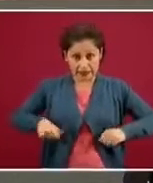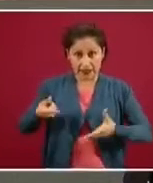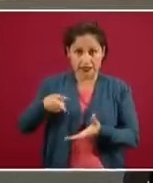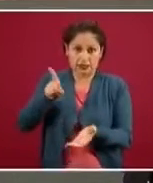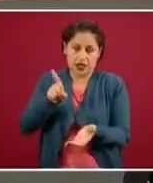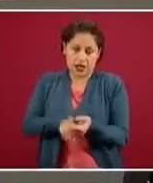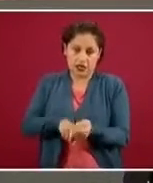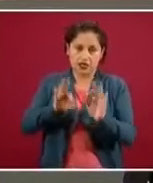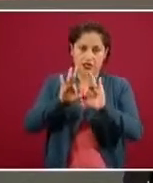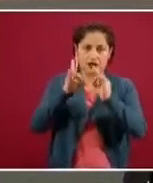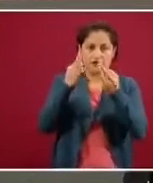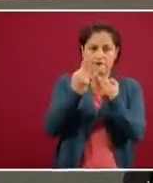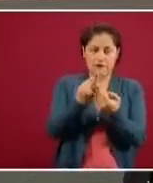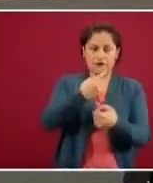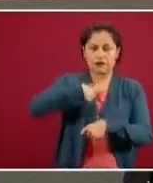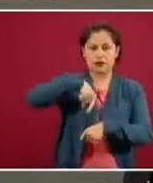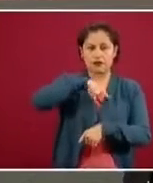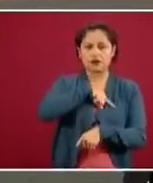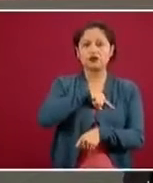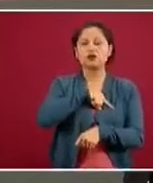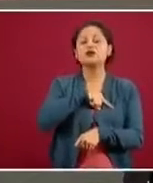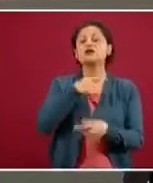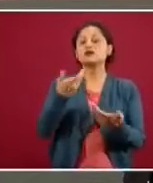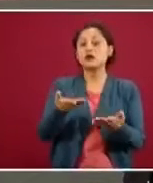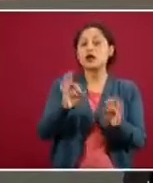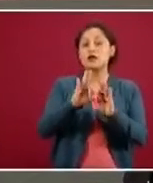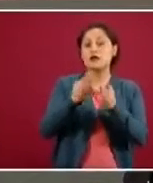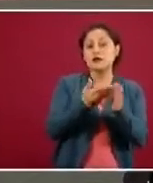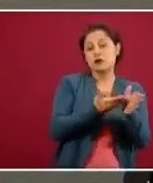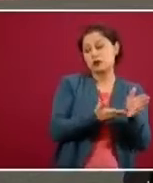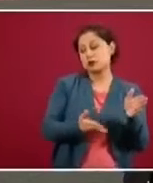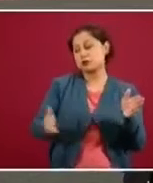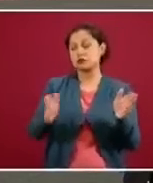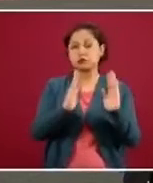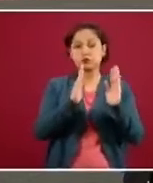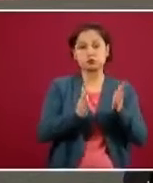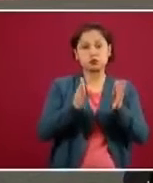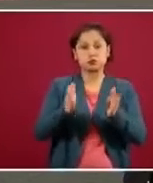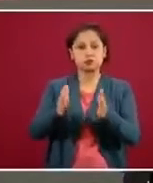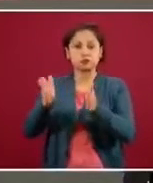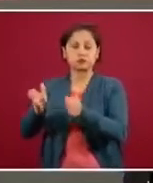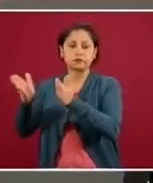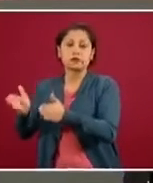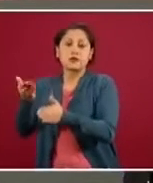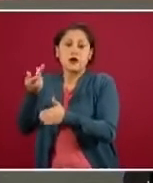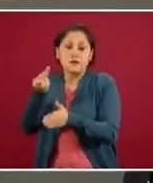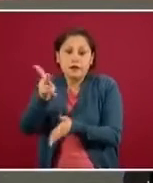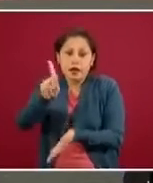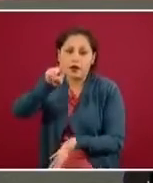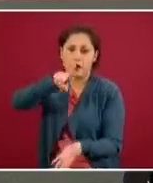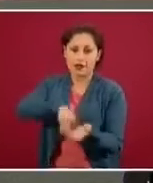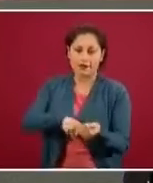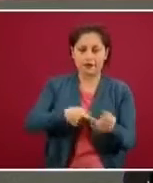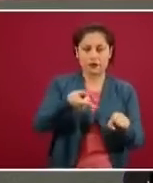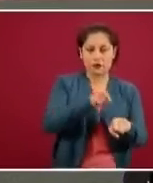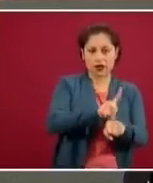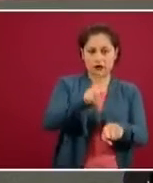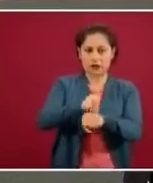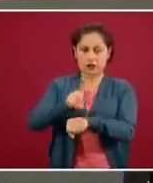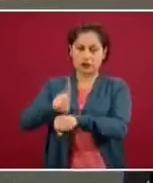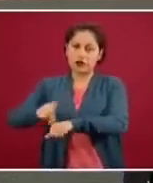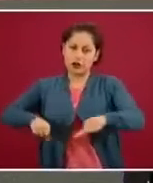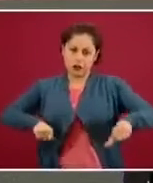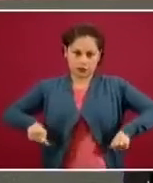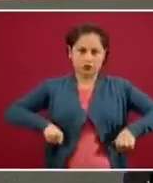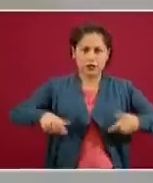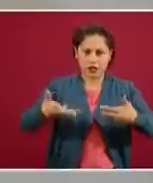plazos, es cómo hacemos las operaciones en los plazos intermedios, y finalmente las operaciones son lo que se ejecuta en el día a día. Entonces,